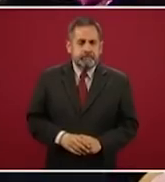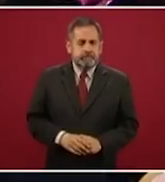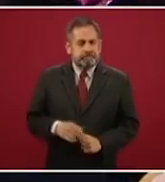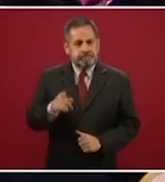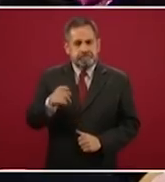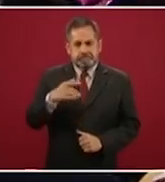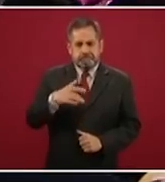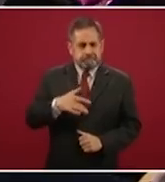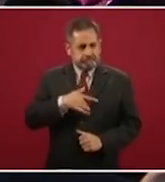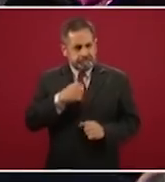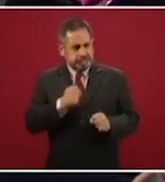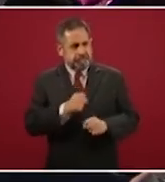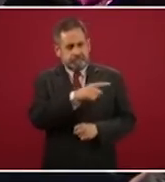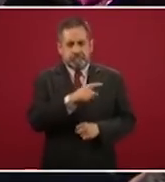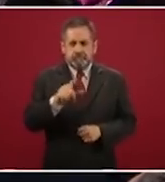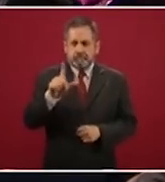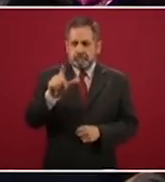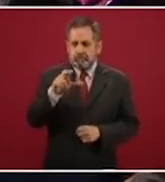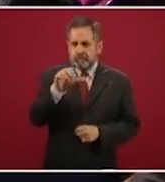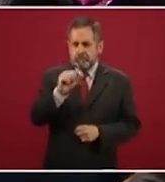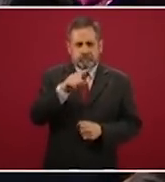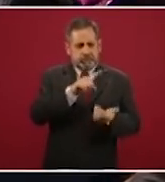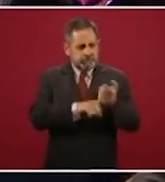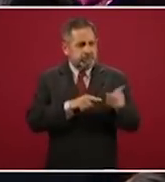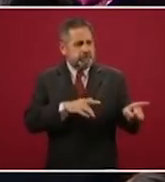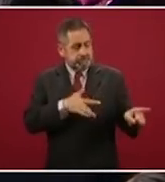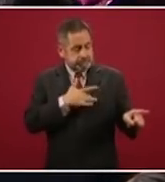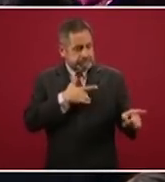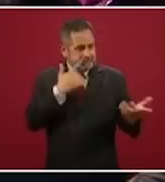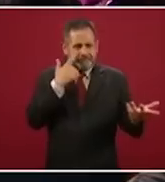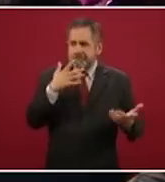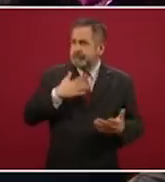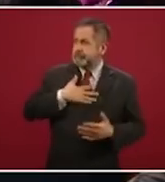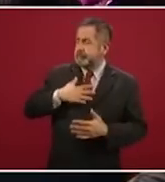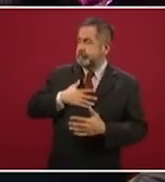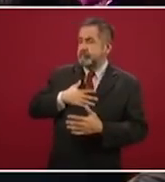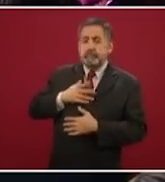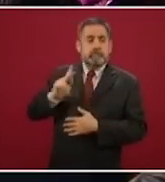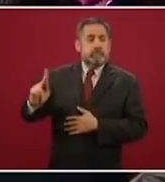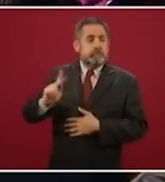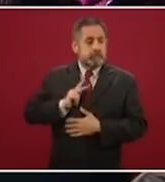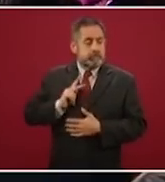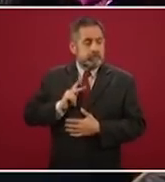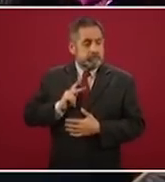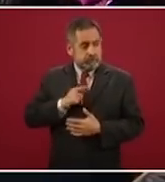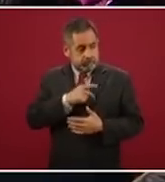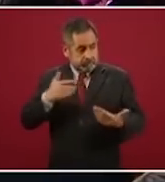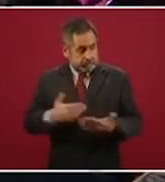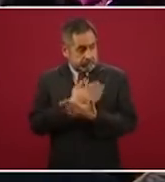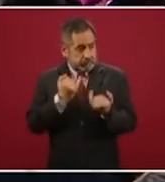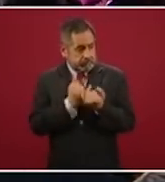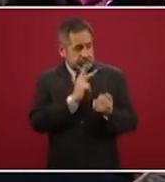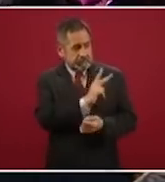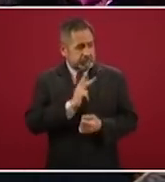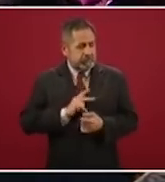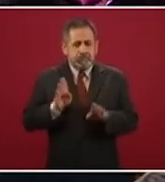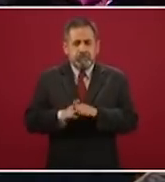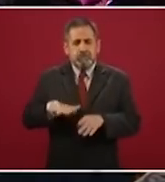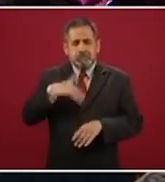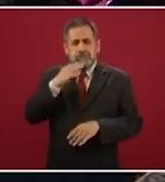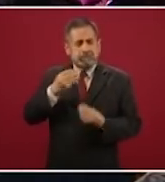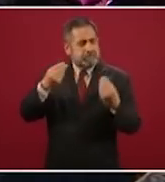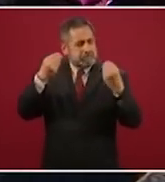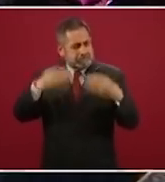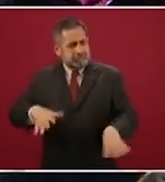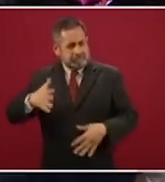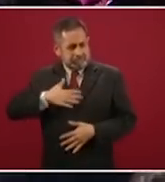Seguro usted, señor Alamán, que es sumamente sensible que un paisano mío como usted se empeñe en que aparezca manchada la reputación